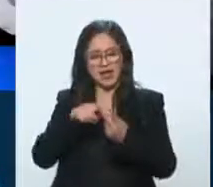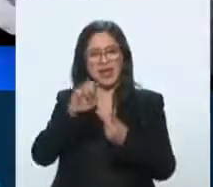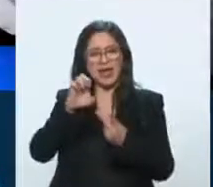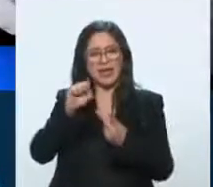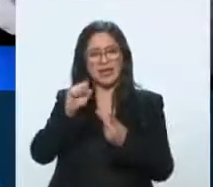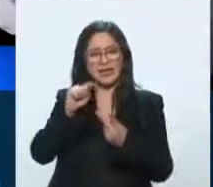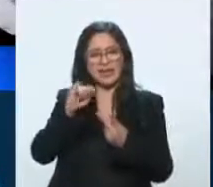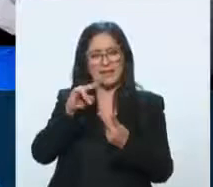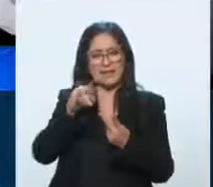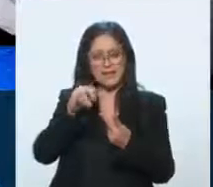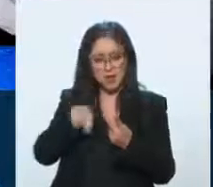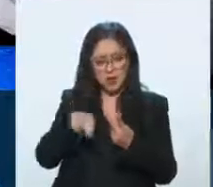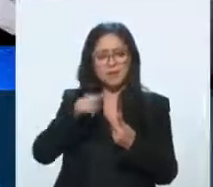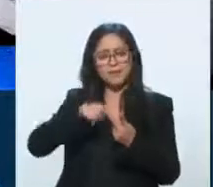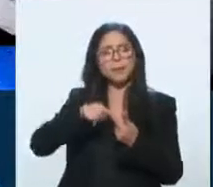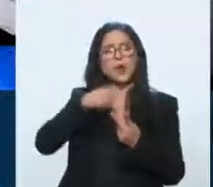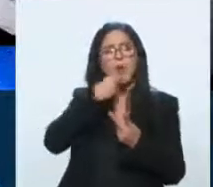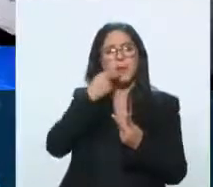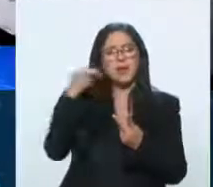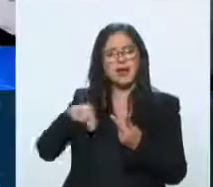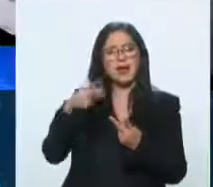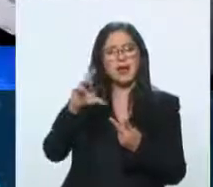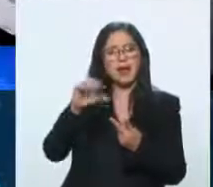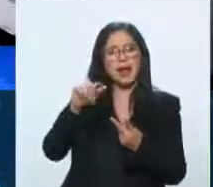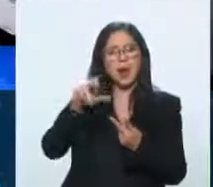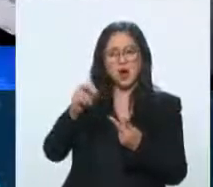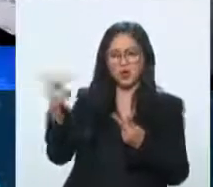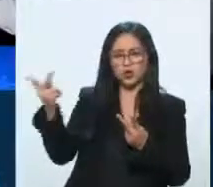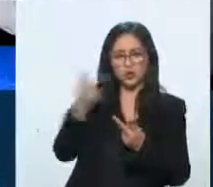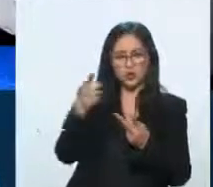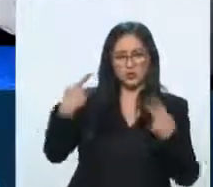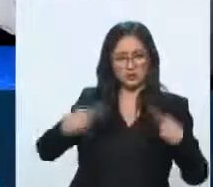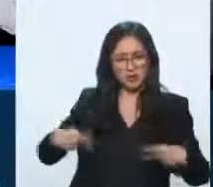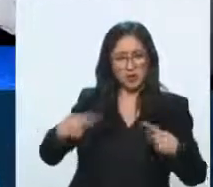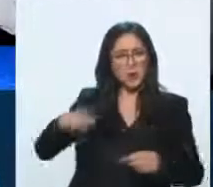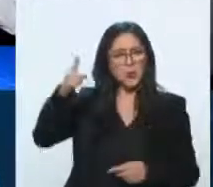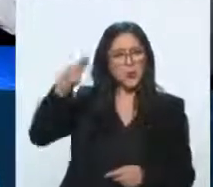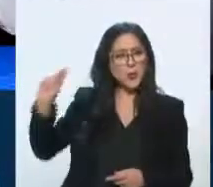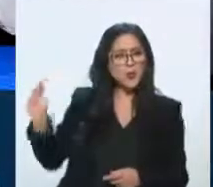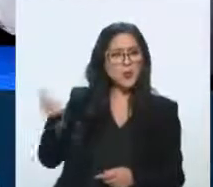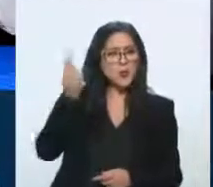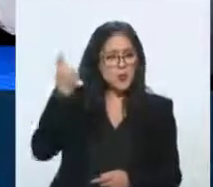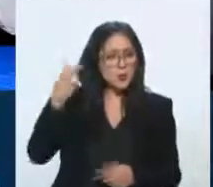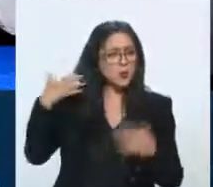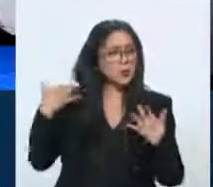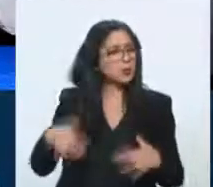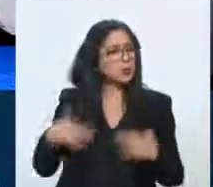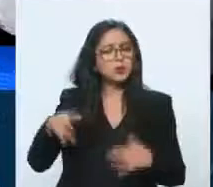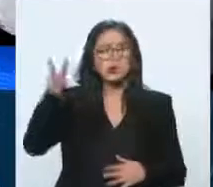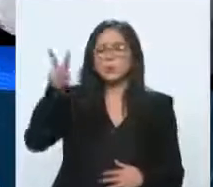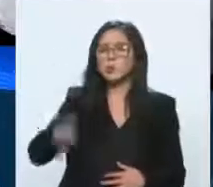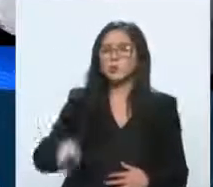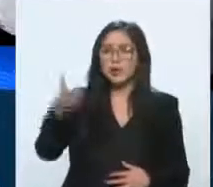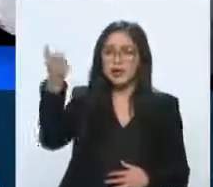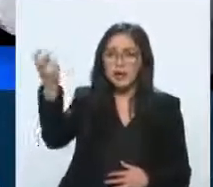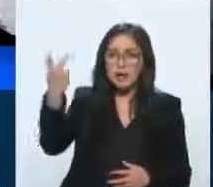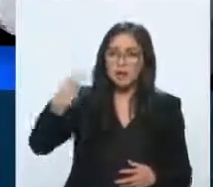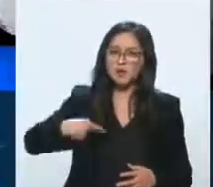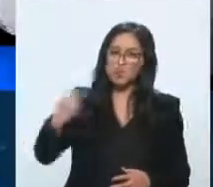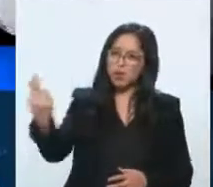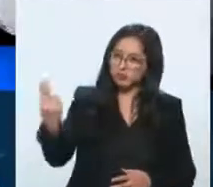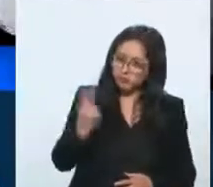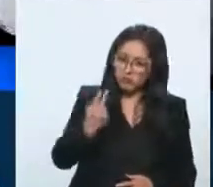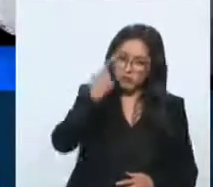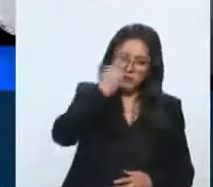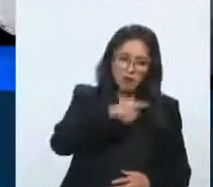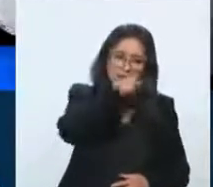fueron, digamos, 2 investigadores del IMAS-UNAM, que fueron imprescindibles para esta